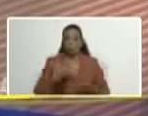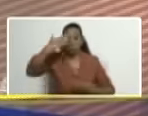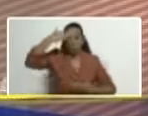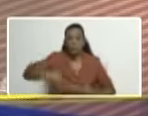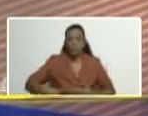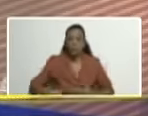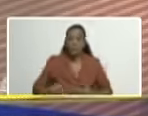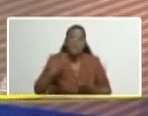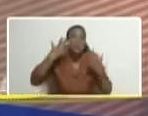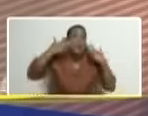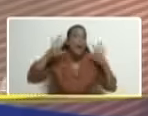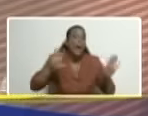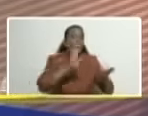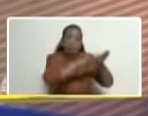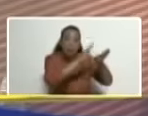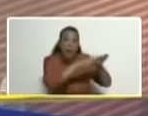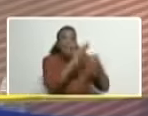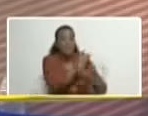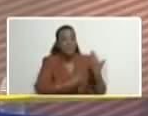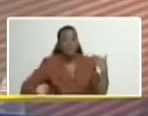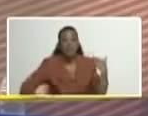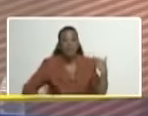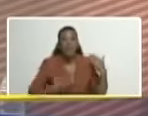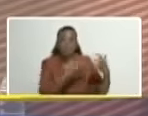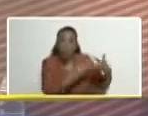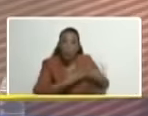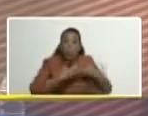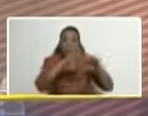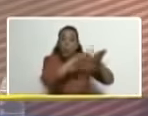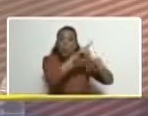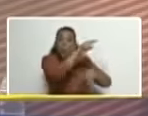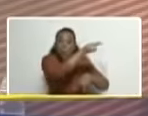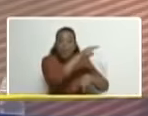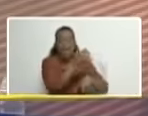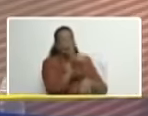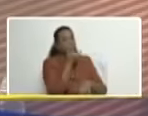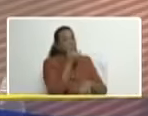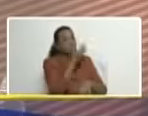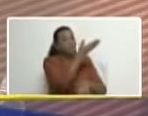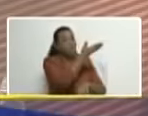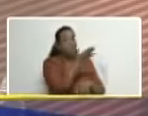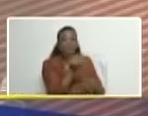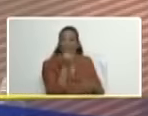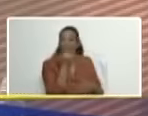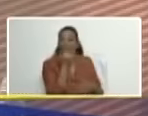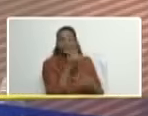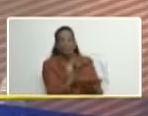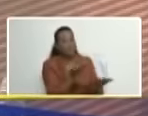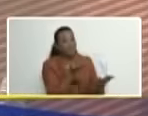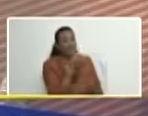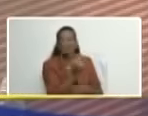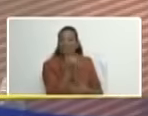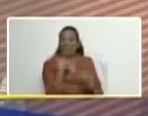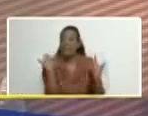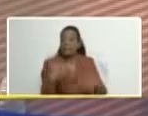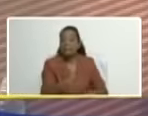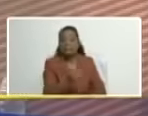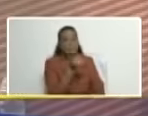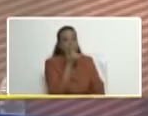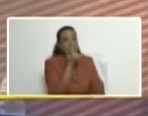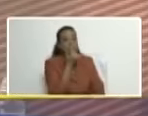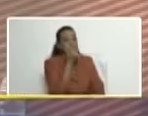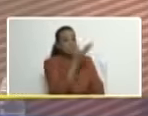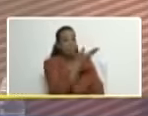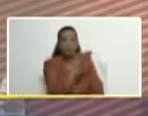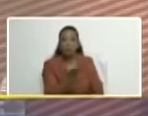Pero creo, presidente Biden, que ustedes han cometido un grave error.